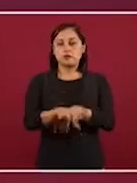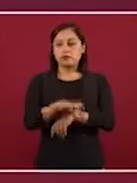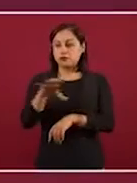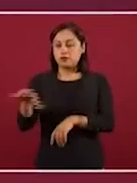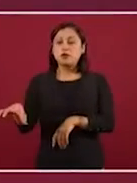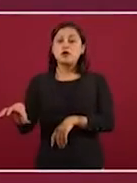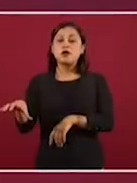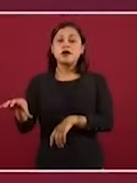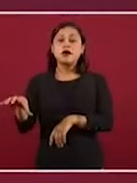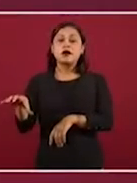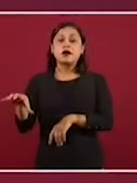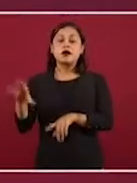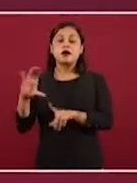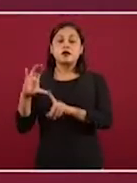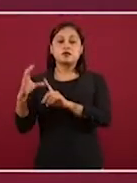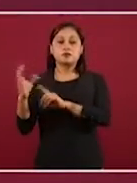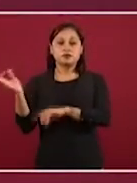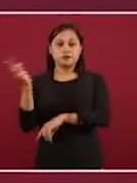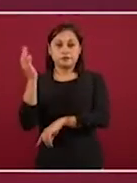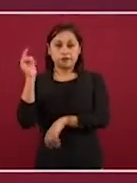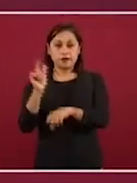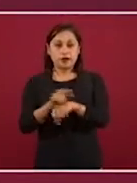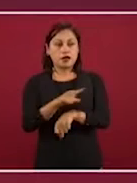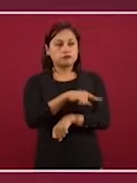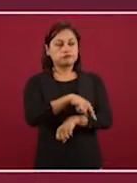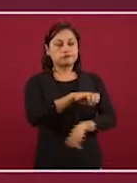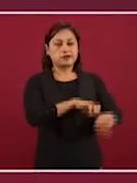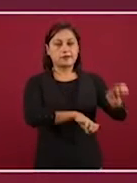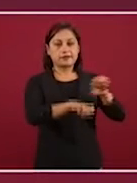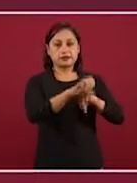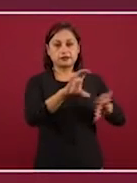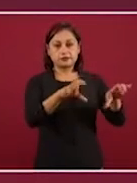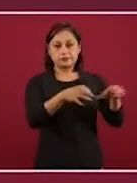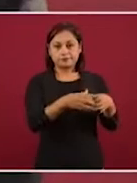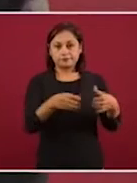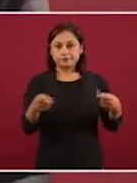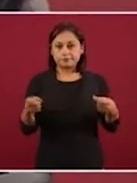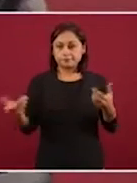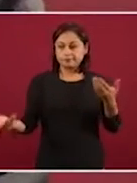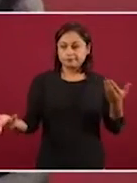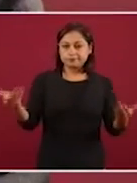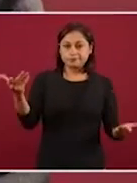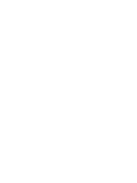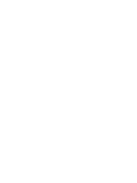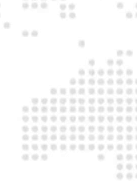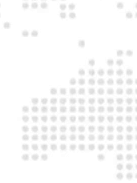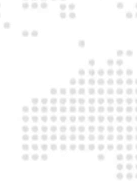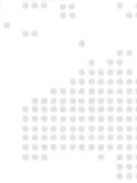y las empresas. Era yo el juez.